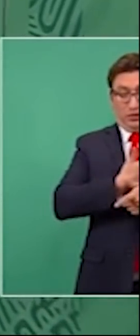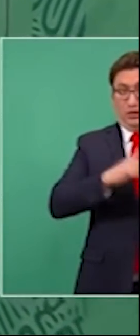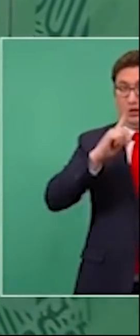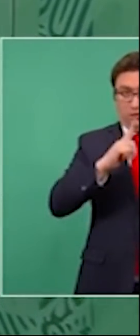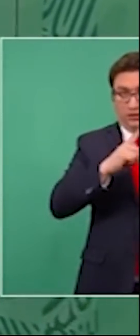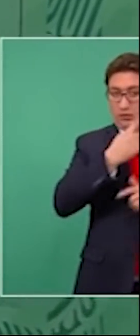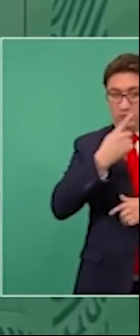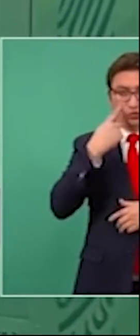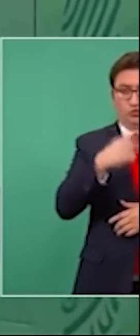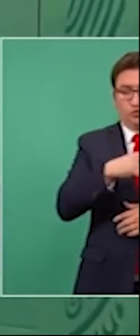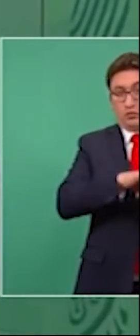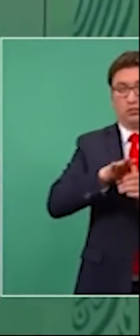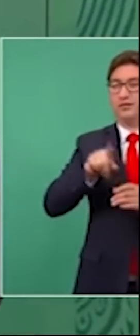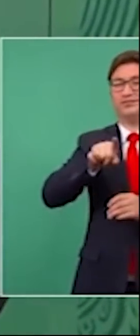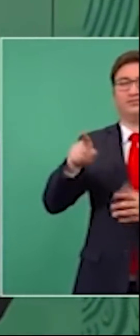Es